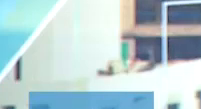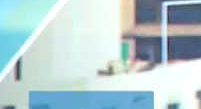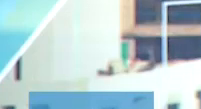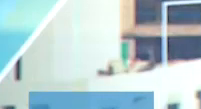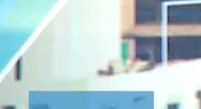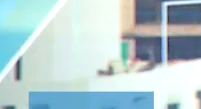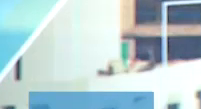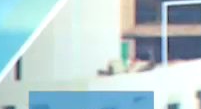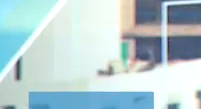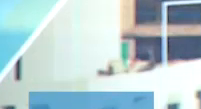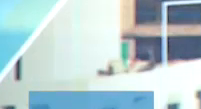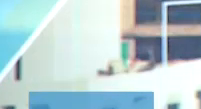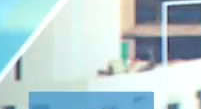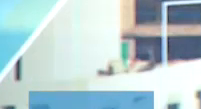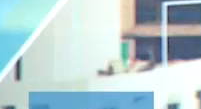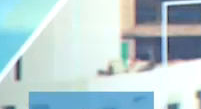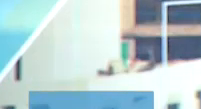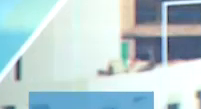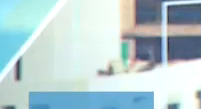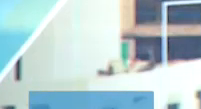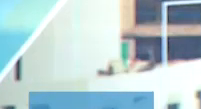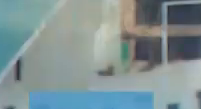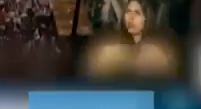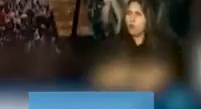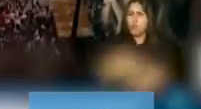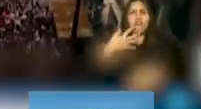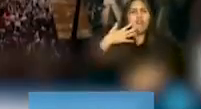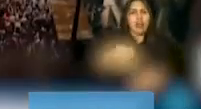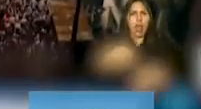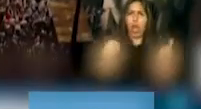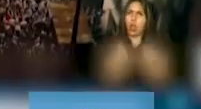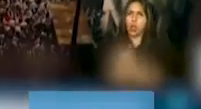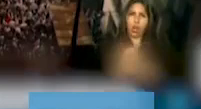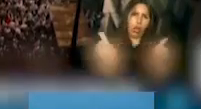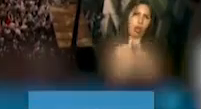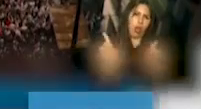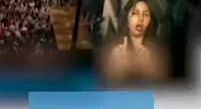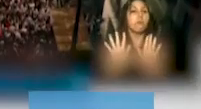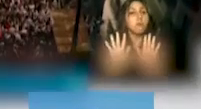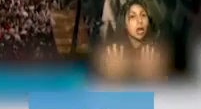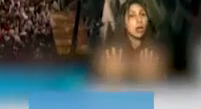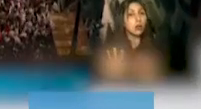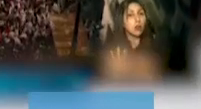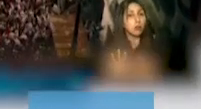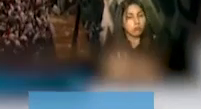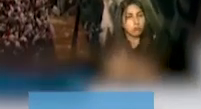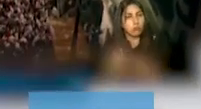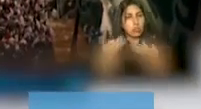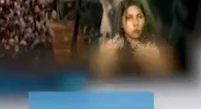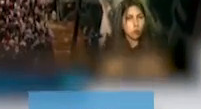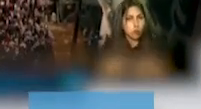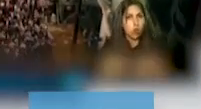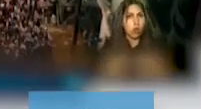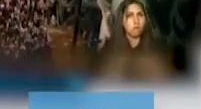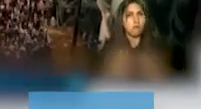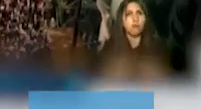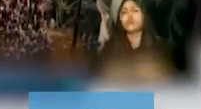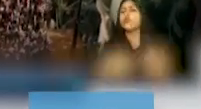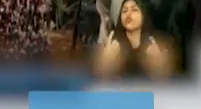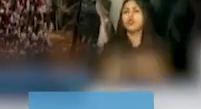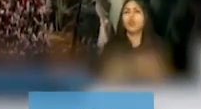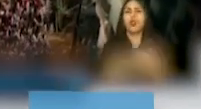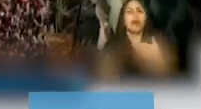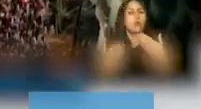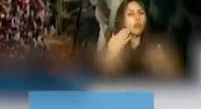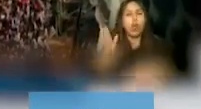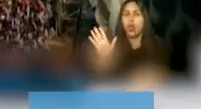acuerdan cuando decía esa lista de supermercado? Bueno, creo que Stalvi, pero lo retoma. Cheque en blanco, ¿no? Cheque en blanco, dice ahora. Está